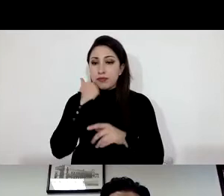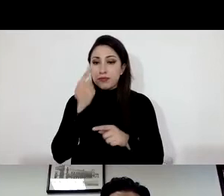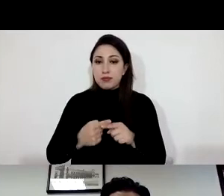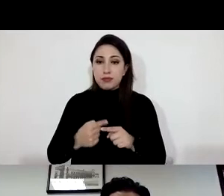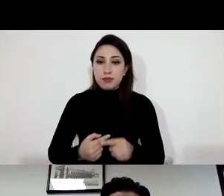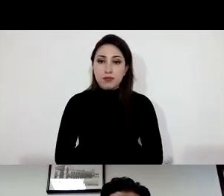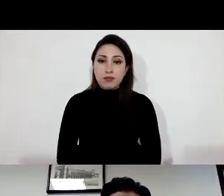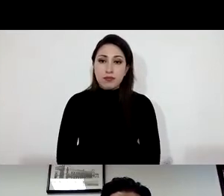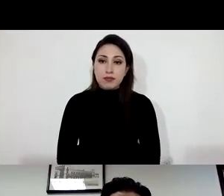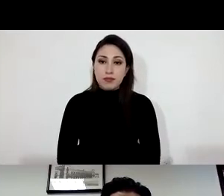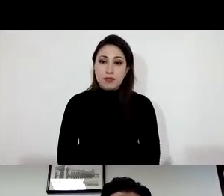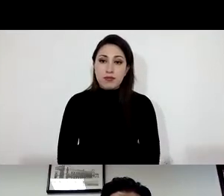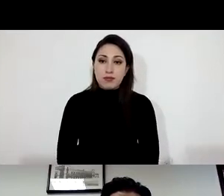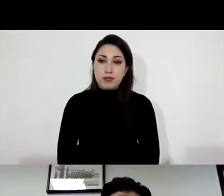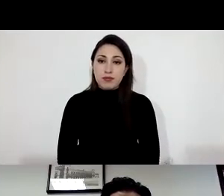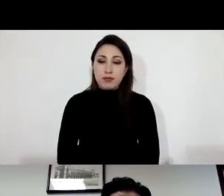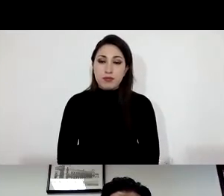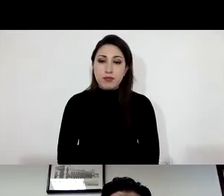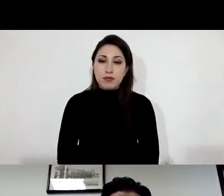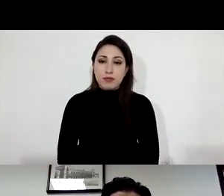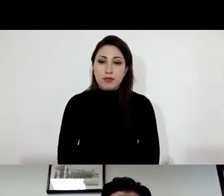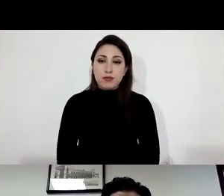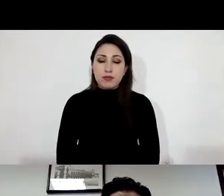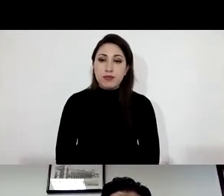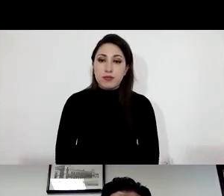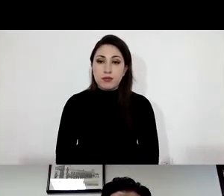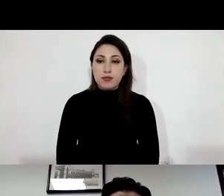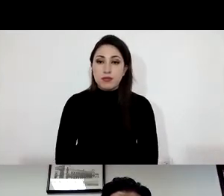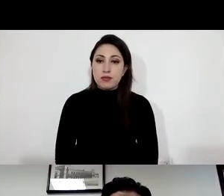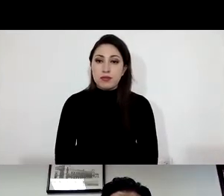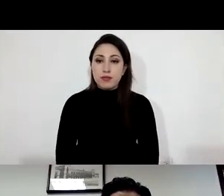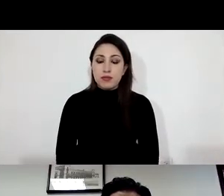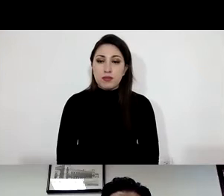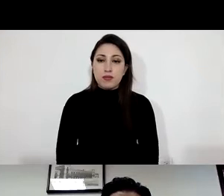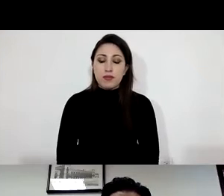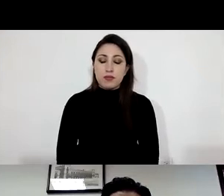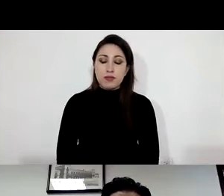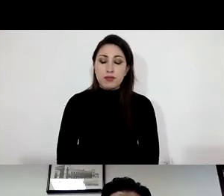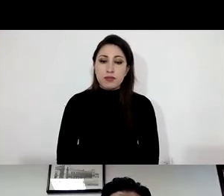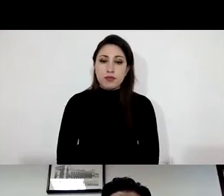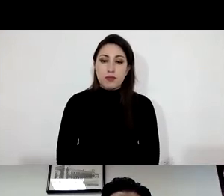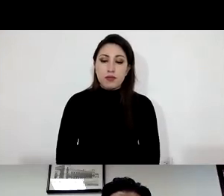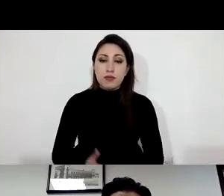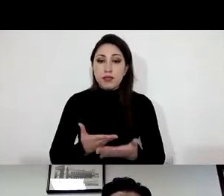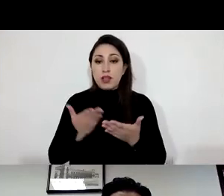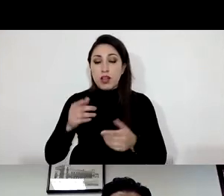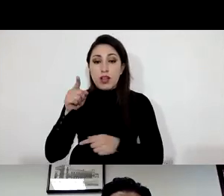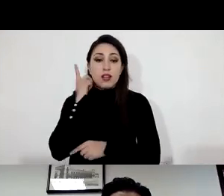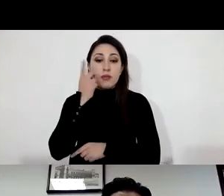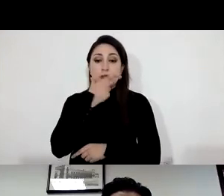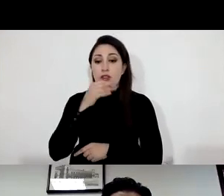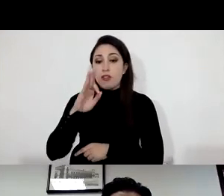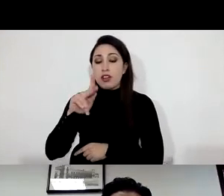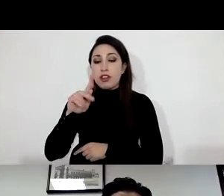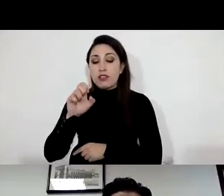Ya retomamos en el segundo, pues la imposibilidad jurídica y material, como lo ha referido el diputado Fuentes, de acuerdo al marco de